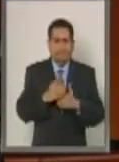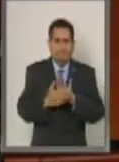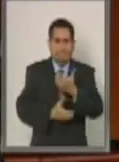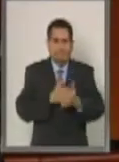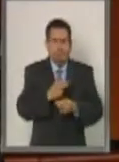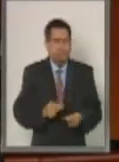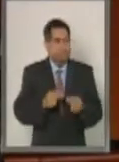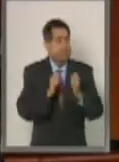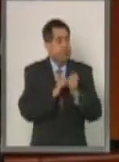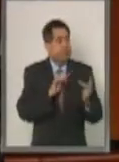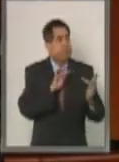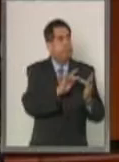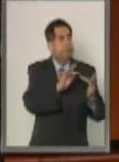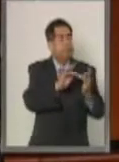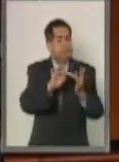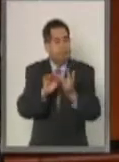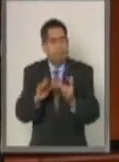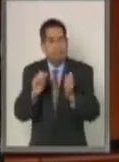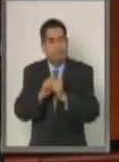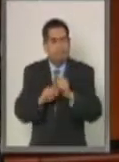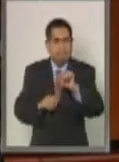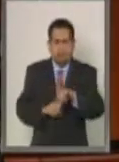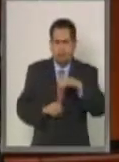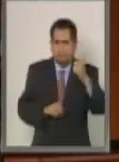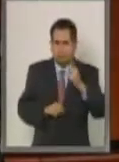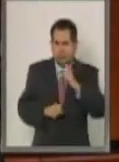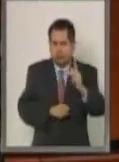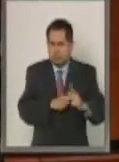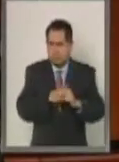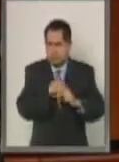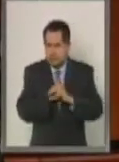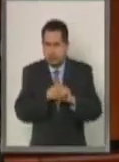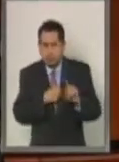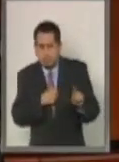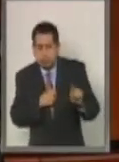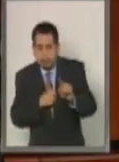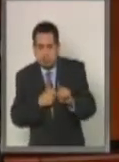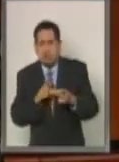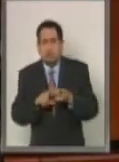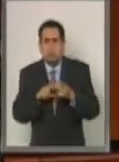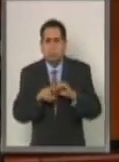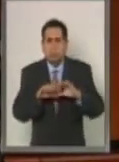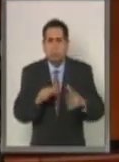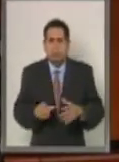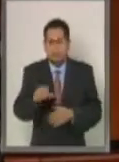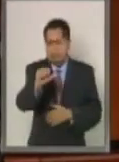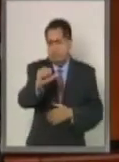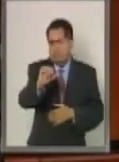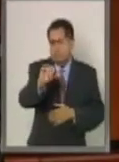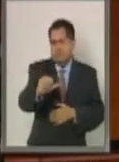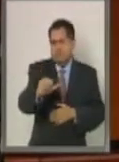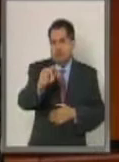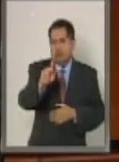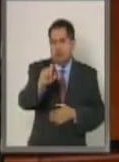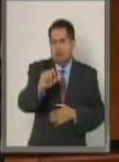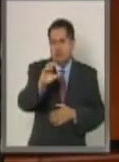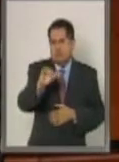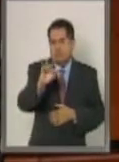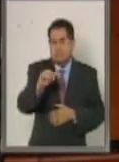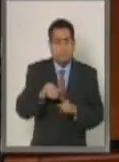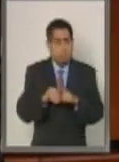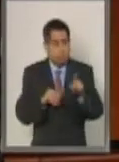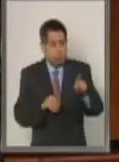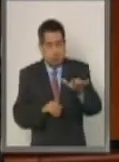comerciales y de cooperación con los países ubicados en las regiones Asia-Pacífico y